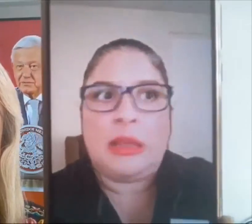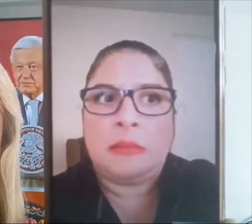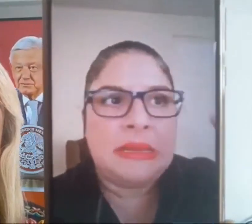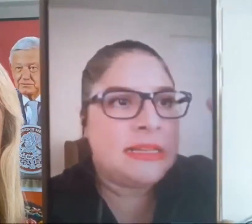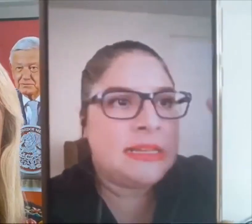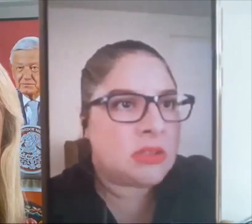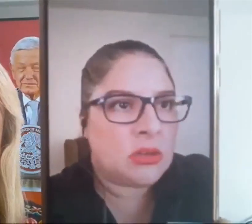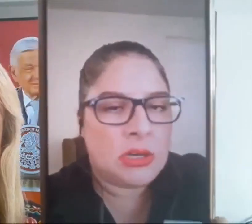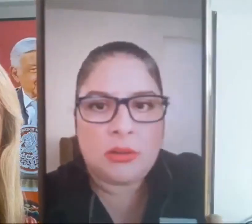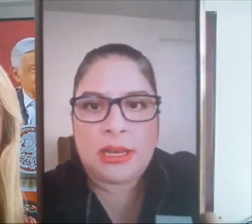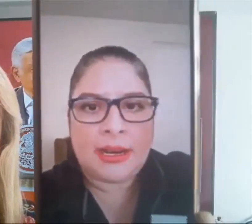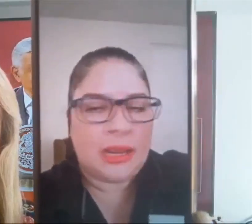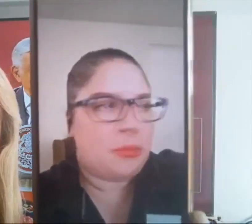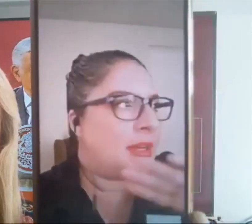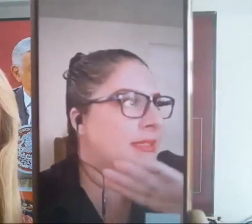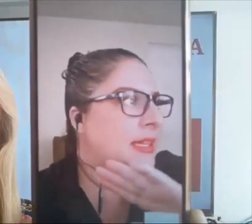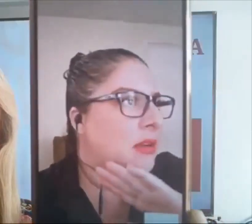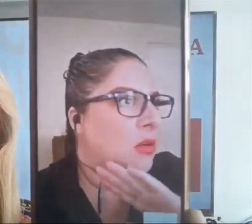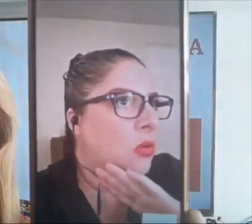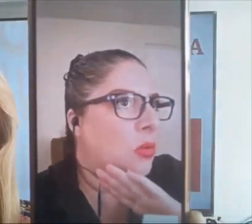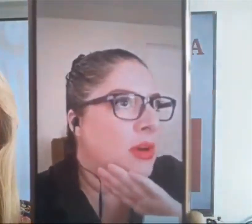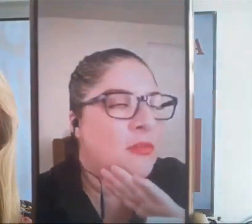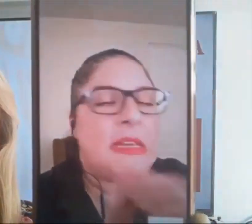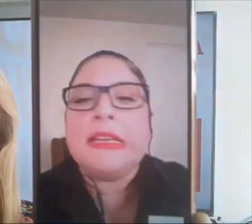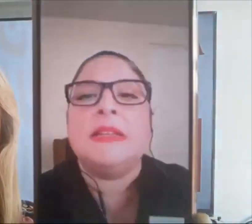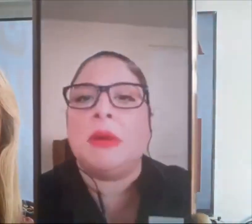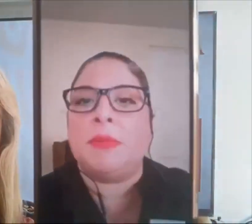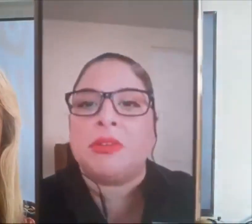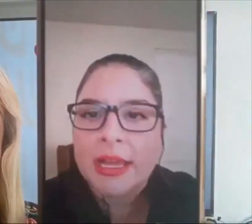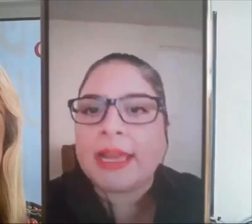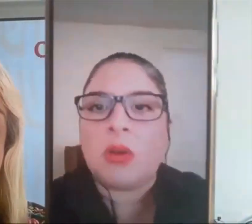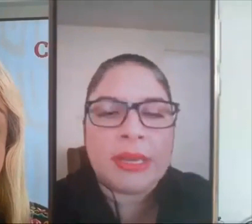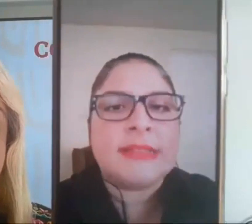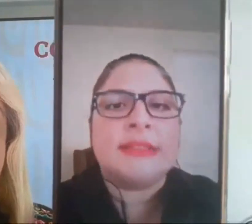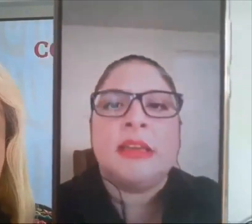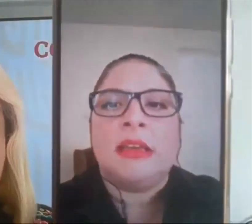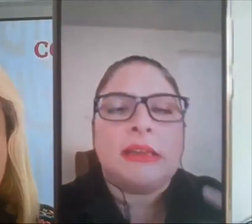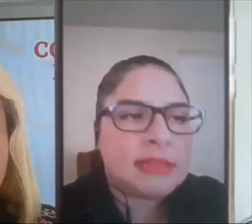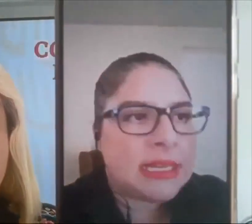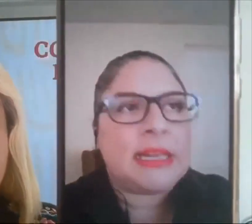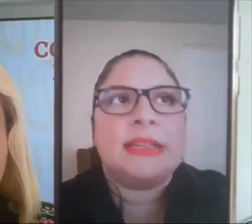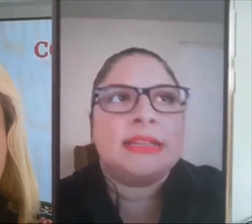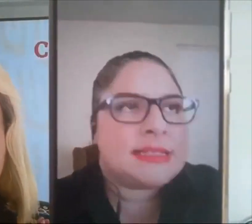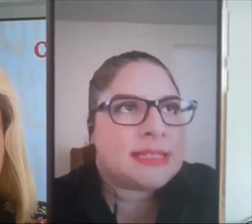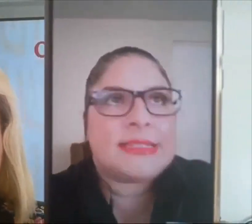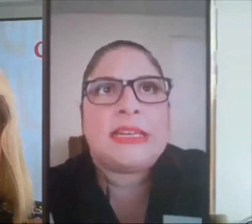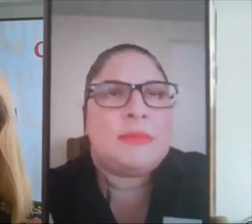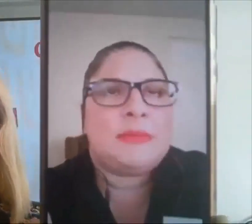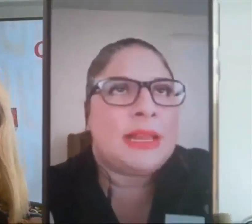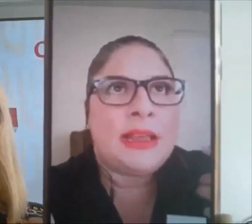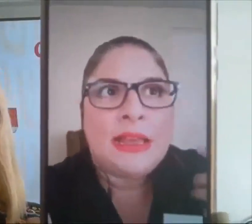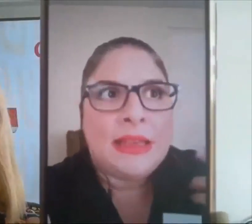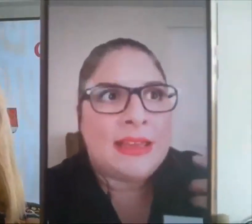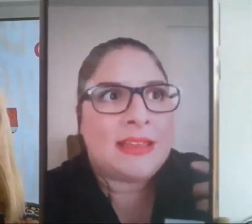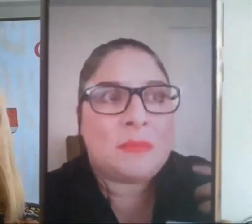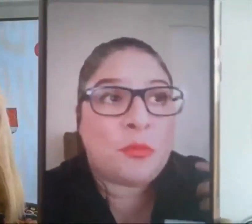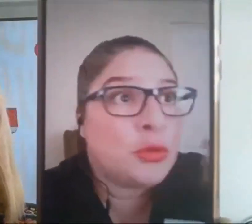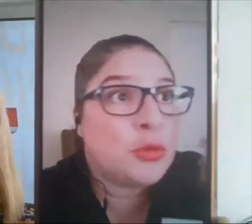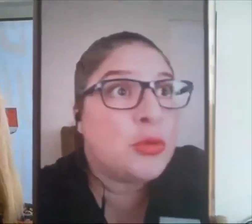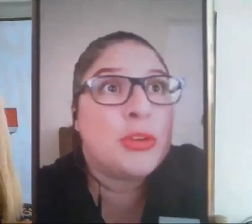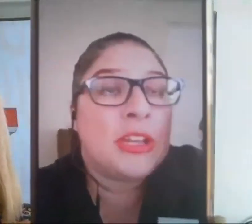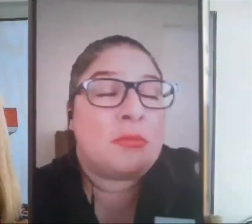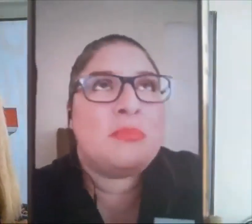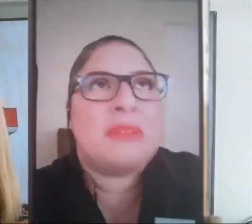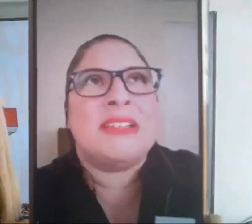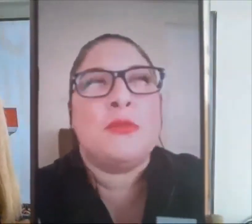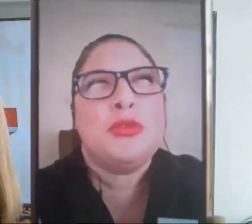Judicial, el ministro Lelo de la Rea podrá ser una finísima persona, que lo es, inteligente, sensible,